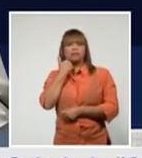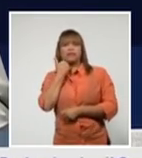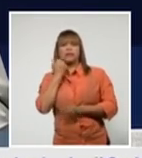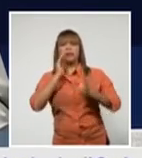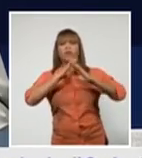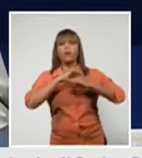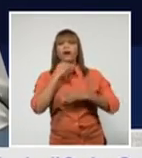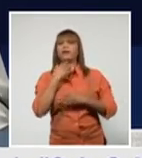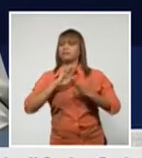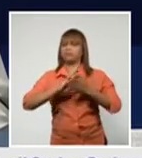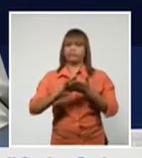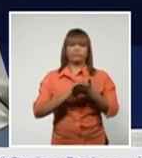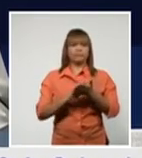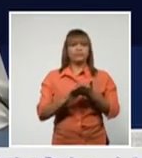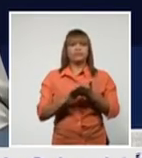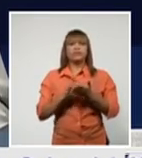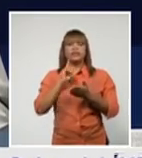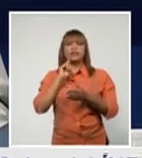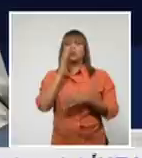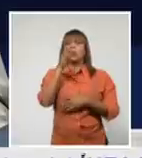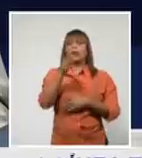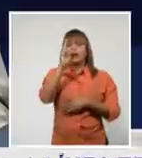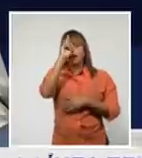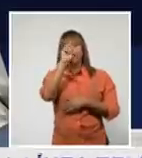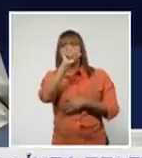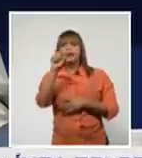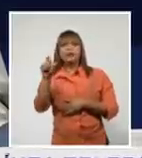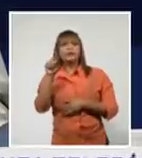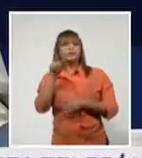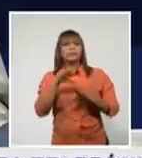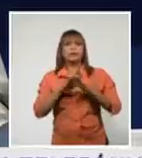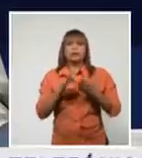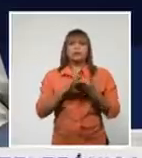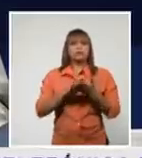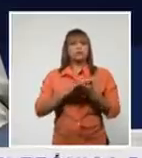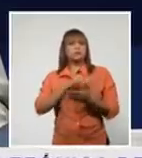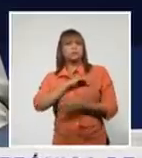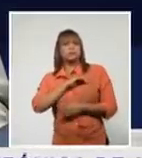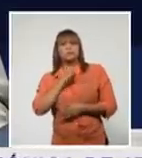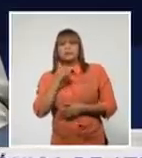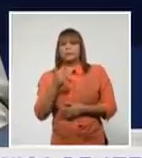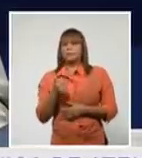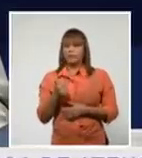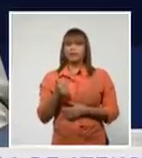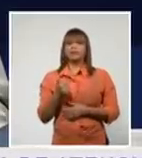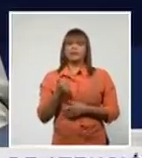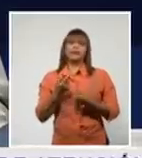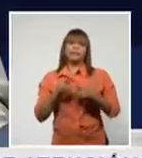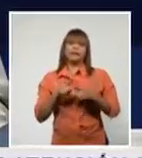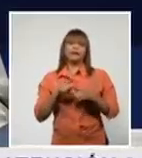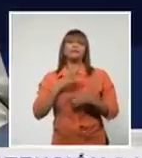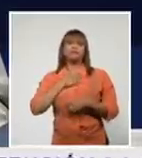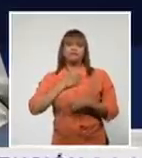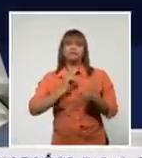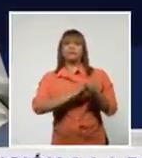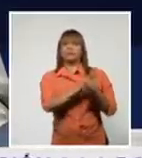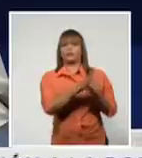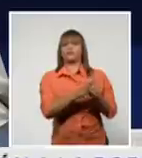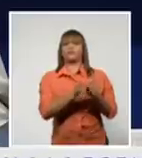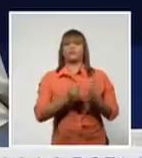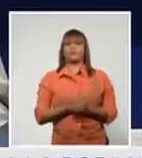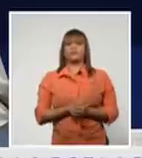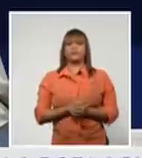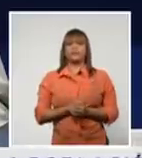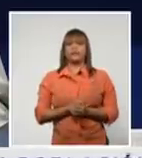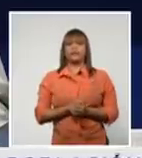en la pesquisa, que no van al médico porque no se sienten nada y que sin embargo tienen la COVID-19. En